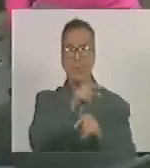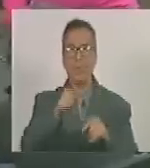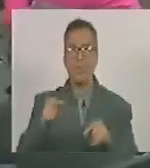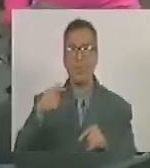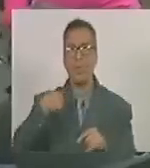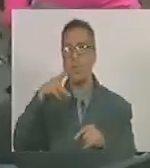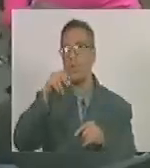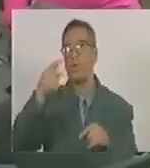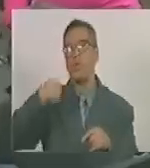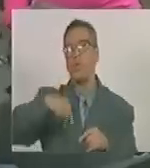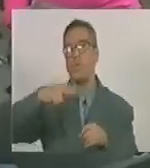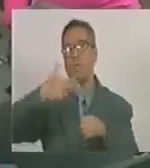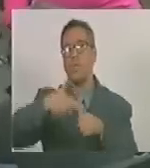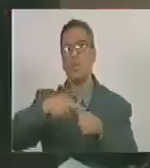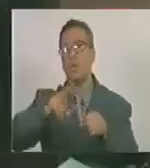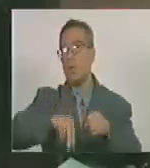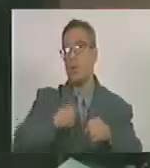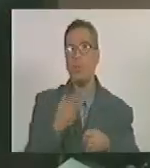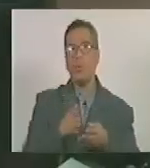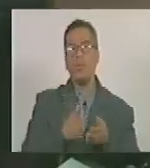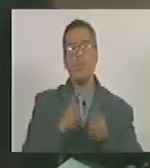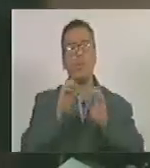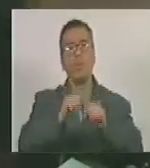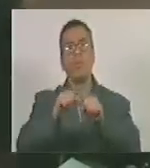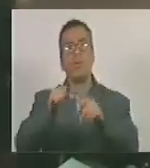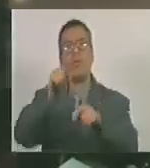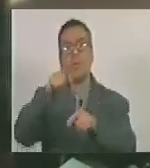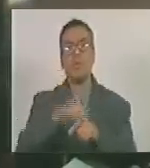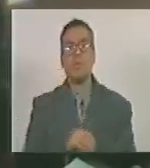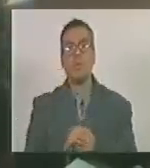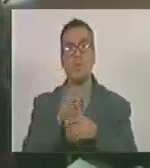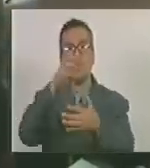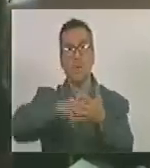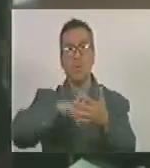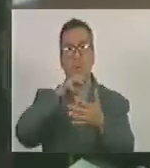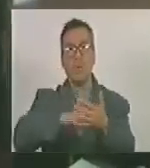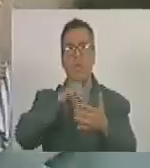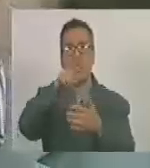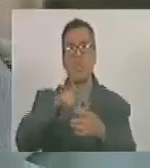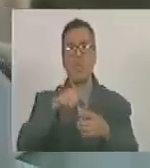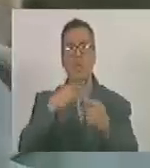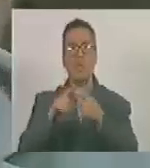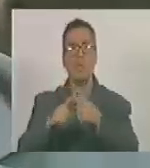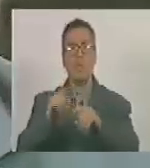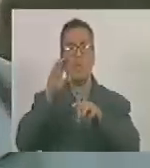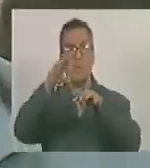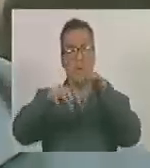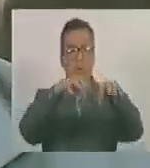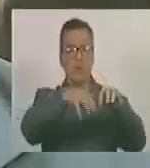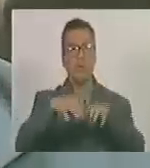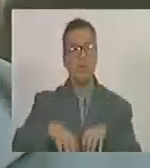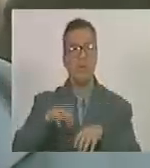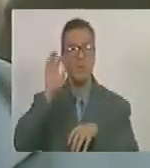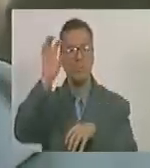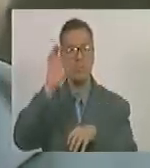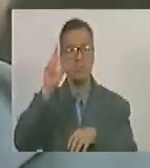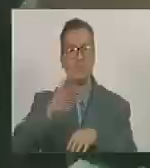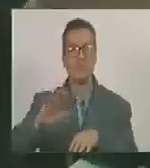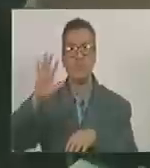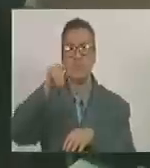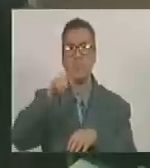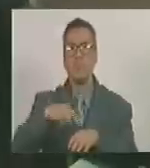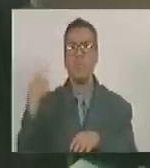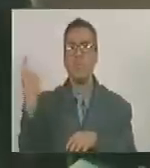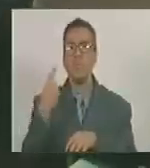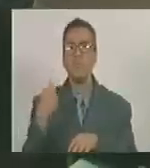porque no tienen combustible no pueden sacar las cosechas. Vayan para los campos del interior del país. Si es que solamente vienen aquí en